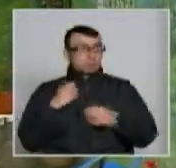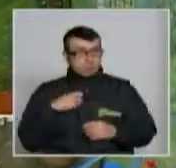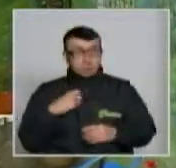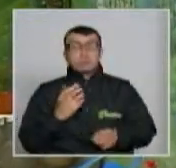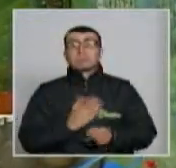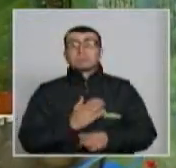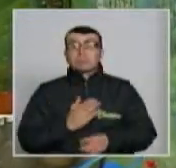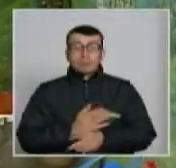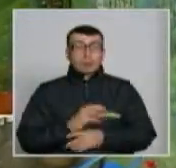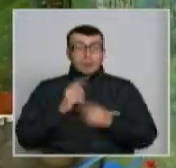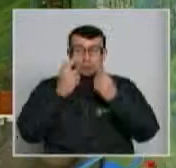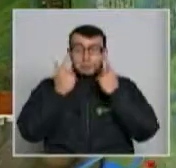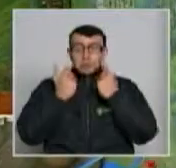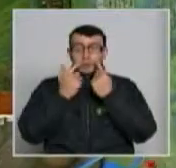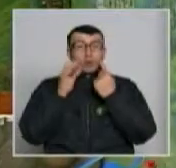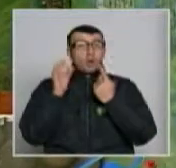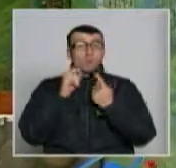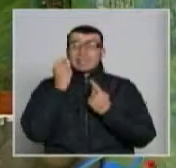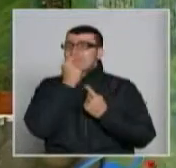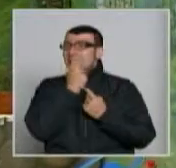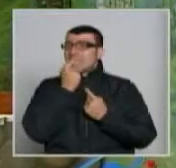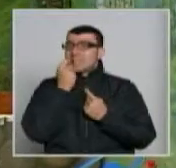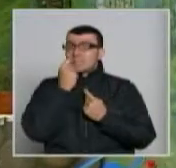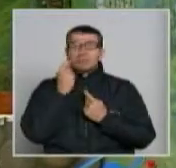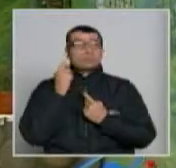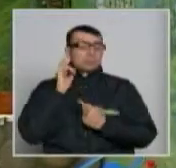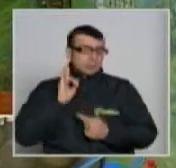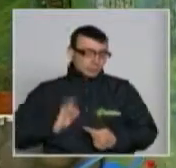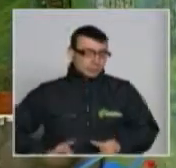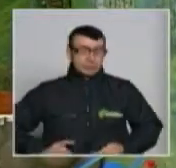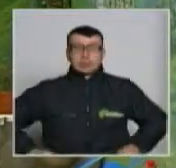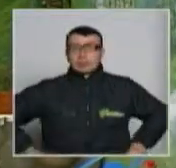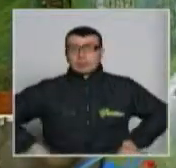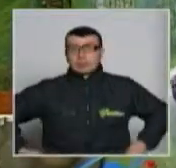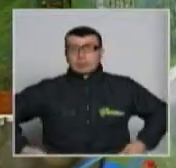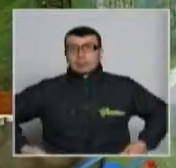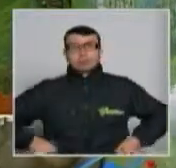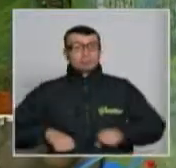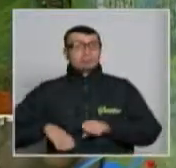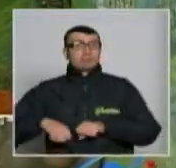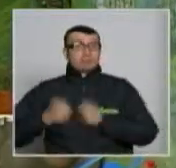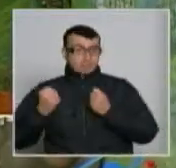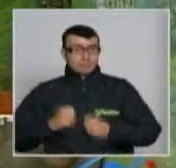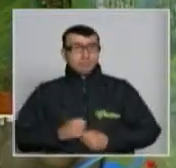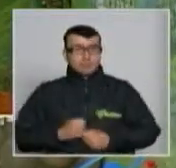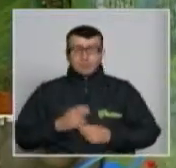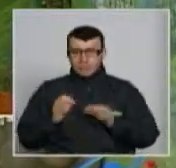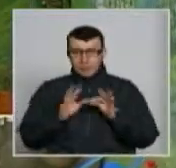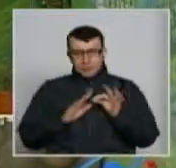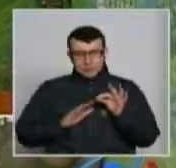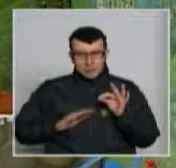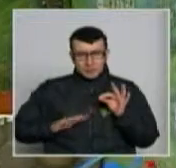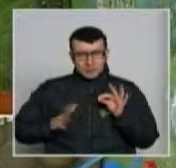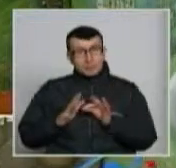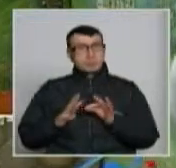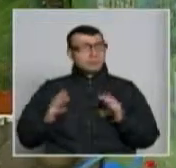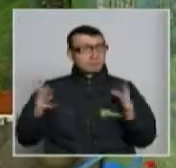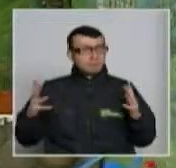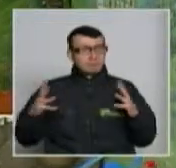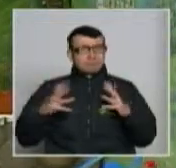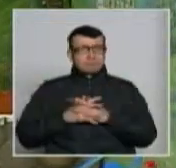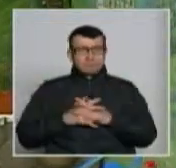sinusitis u odontológico. Porque esas bacterias hacen una reacción inmunológica cruzada, es decir,